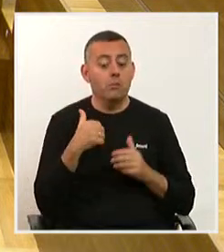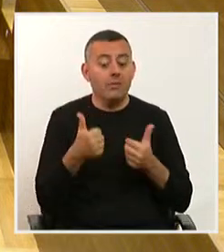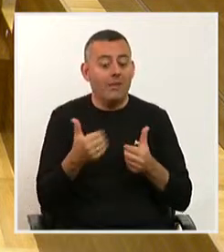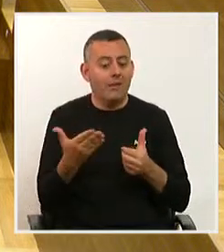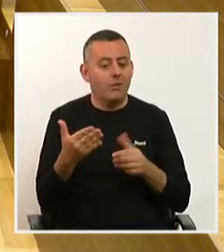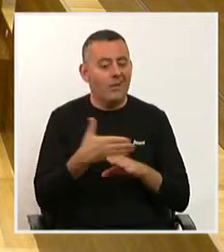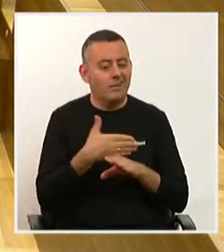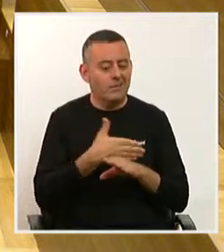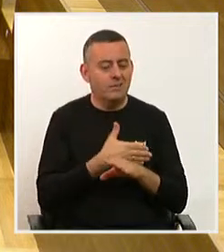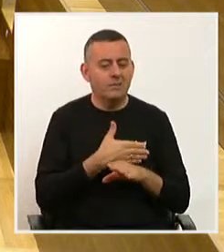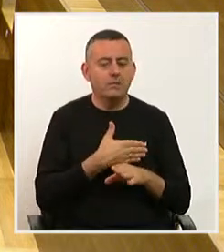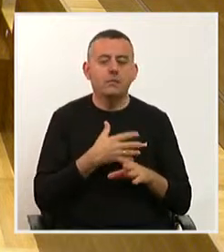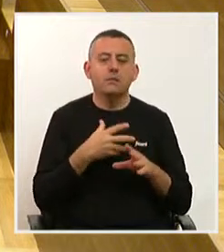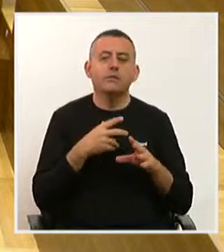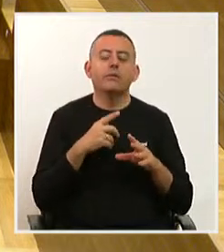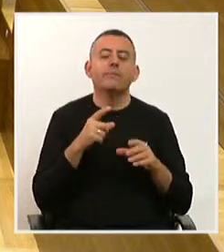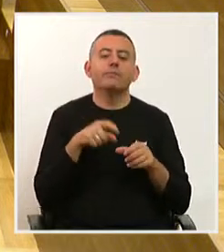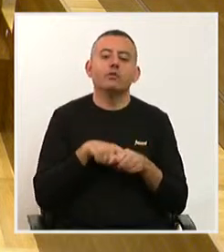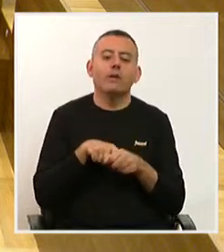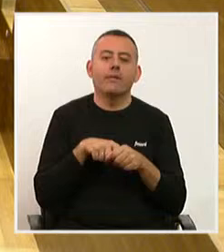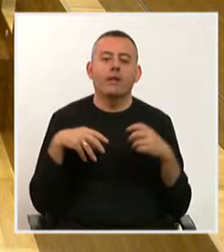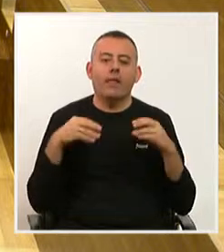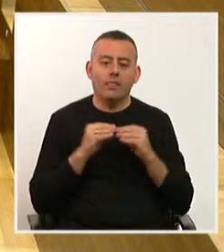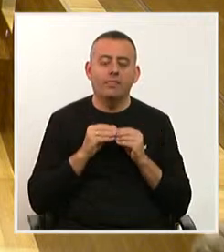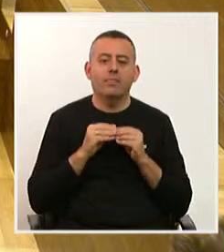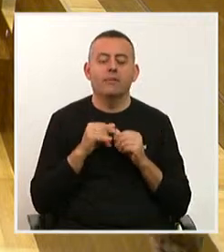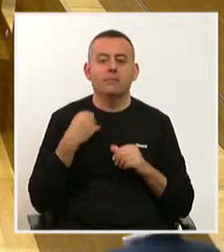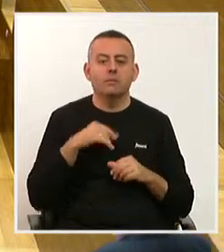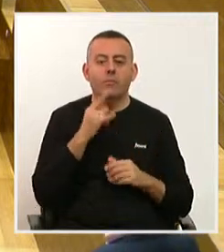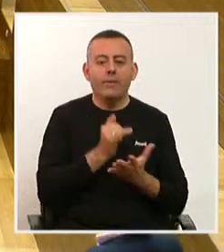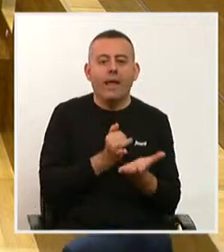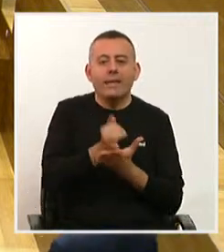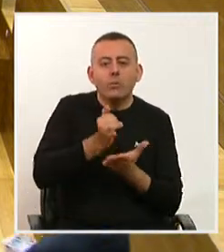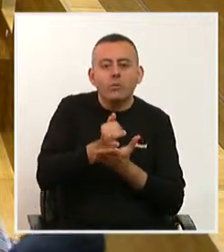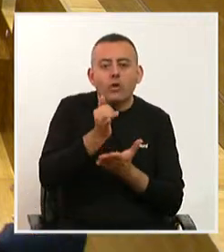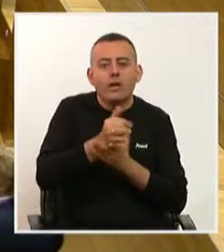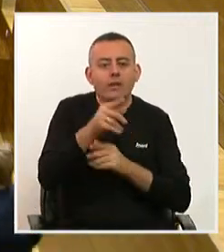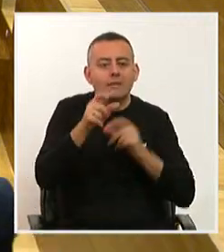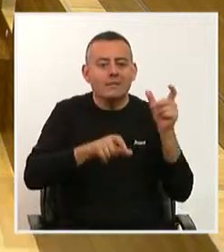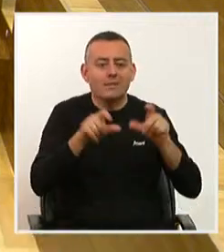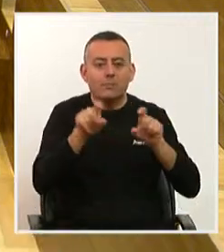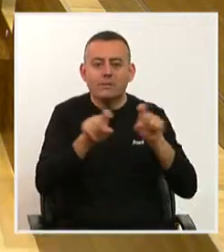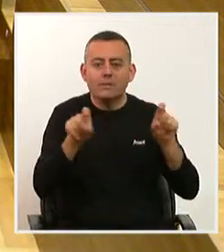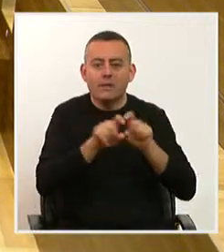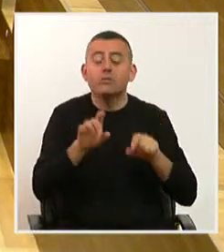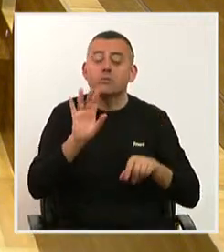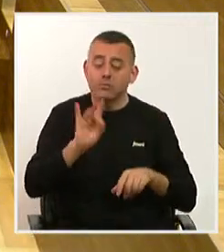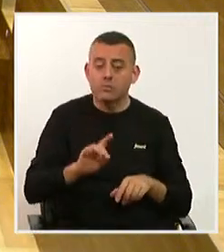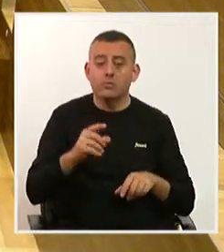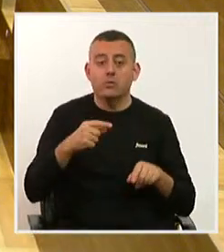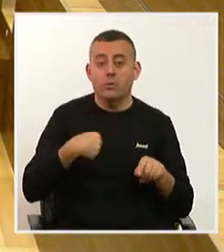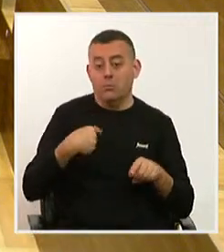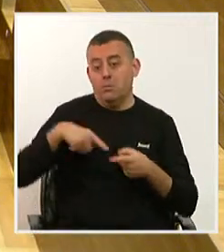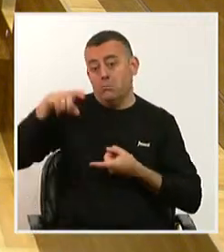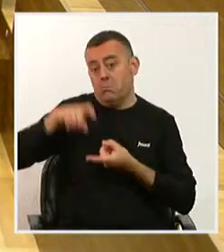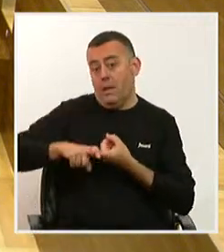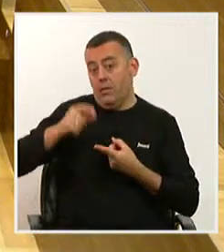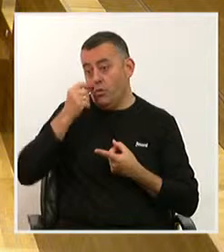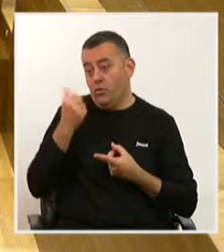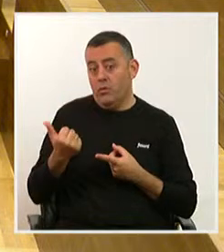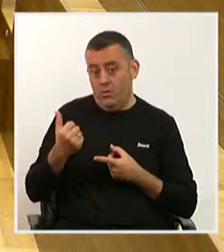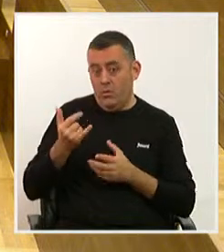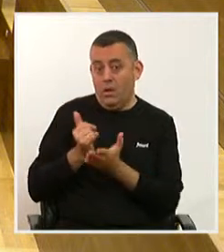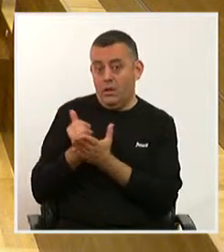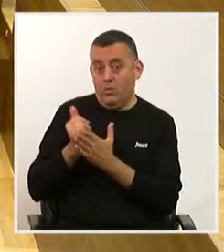con los agricultores ganadores y pescaderos personal del sector primario como mujer de un agricultor un apasionado